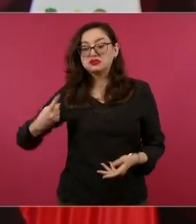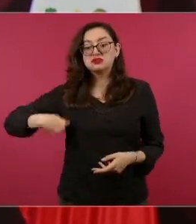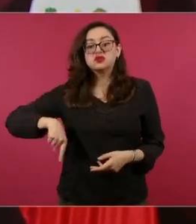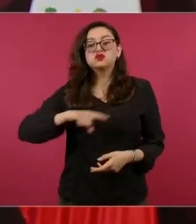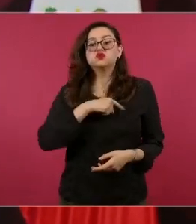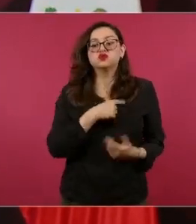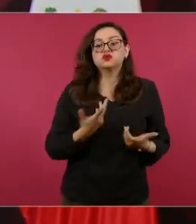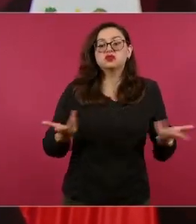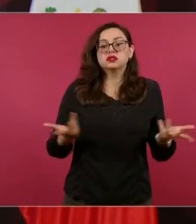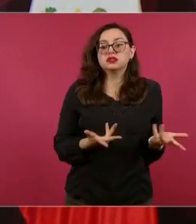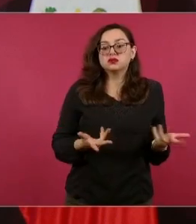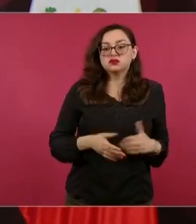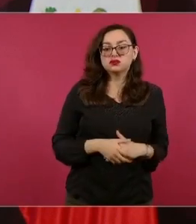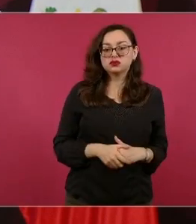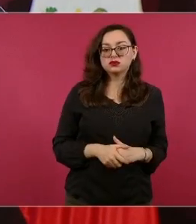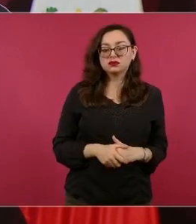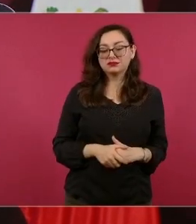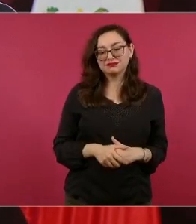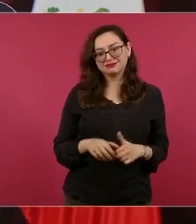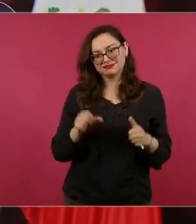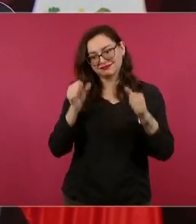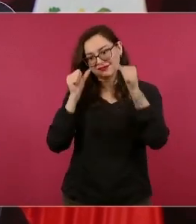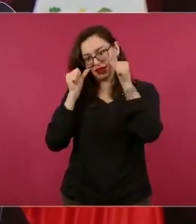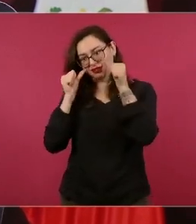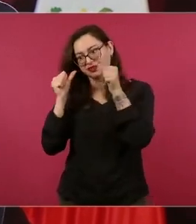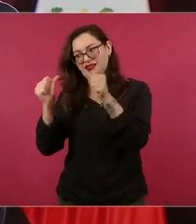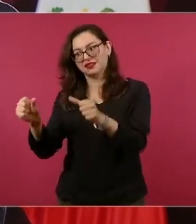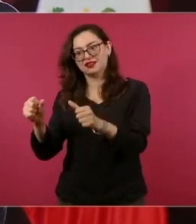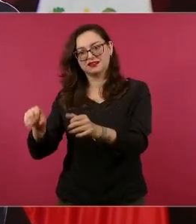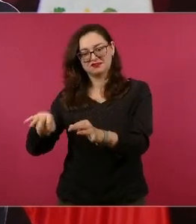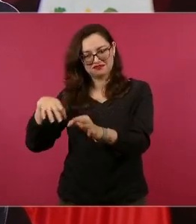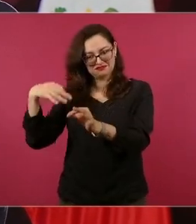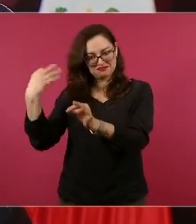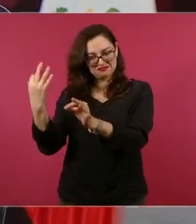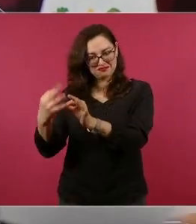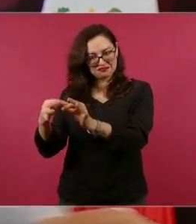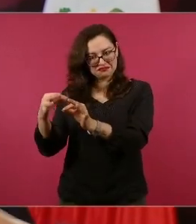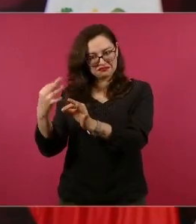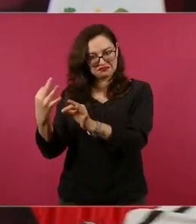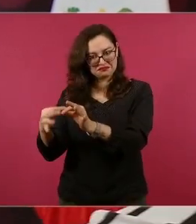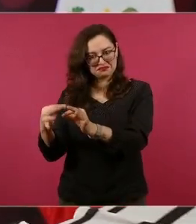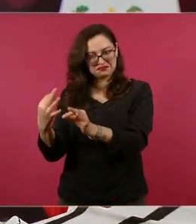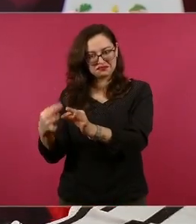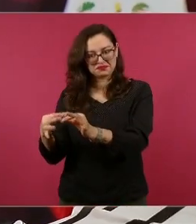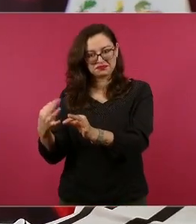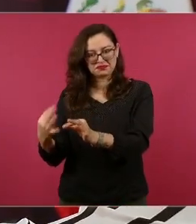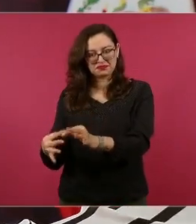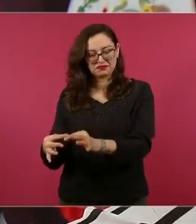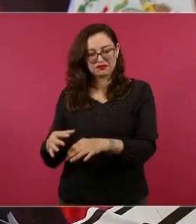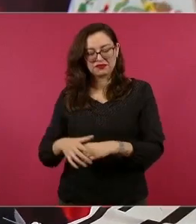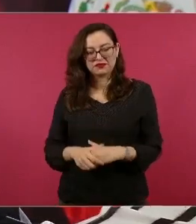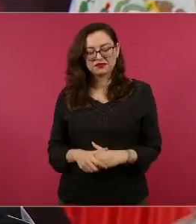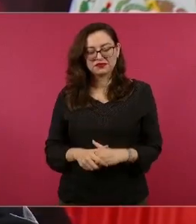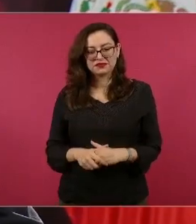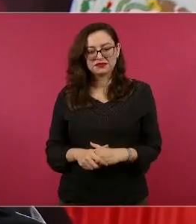desgracia cuando el huracán y